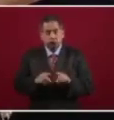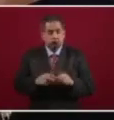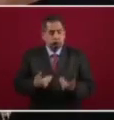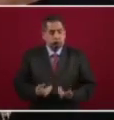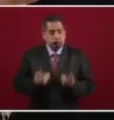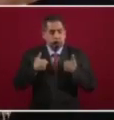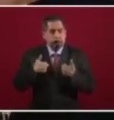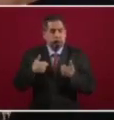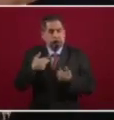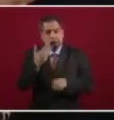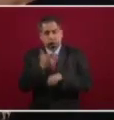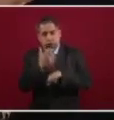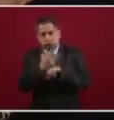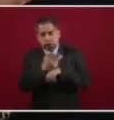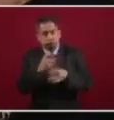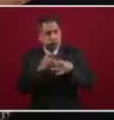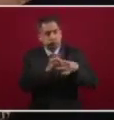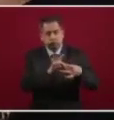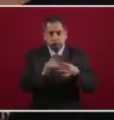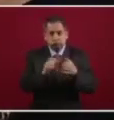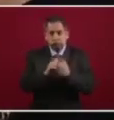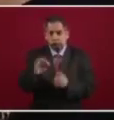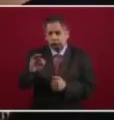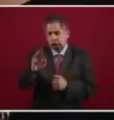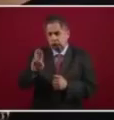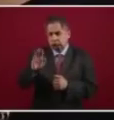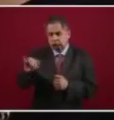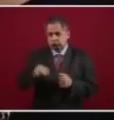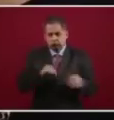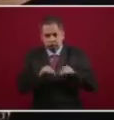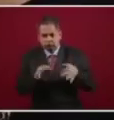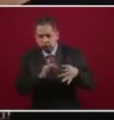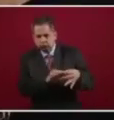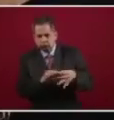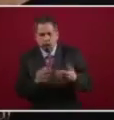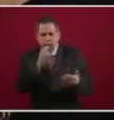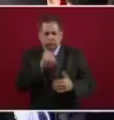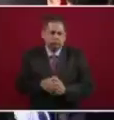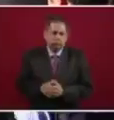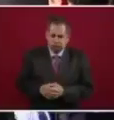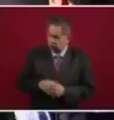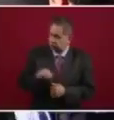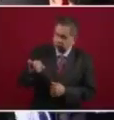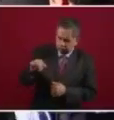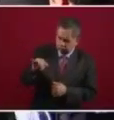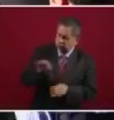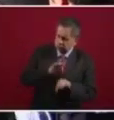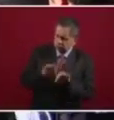¿Podrían ustedes trabajar junto con el FBI o sí, de plano esto no podría? ¿Cómo claro sería? Que sí.